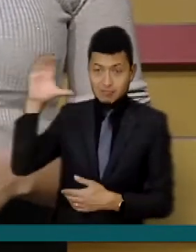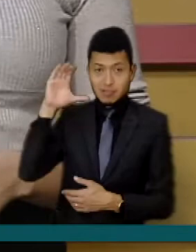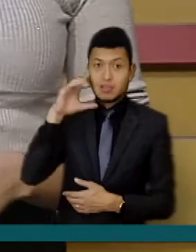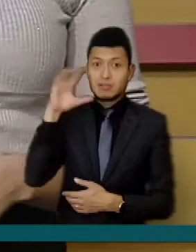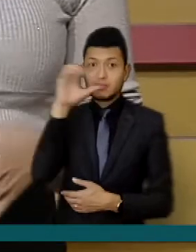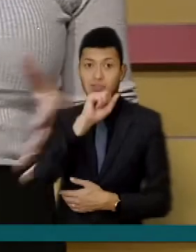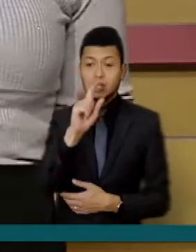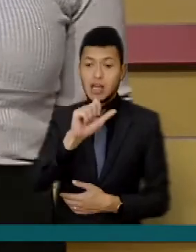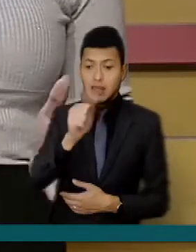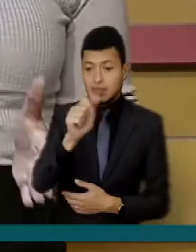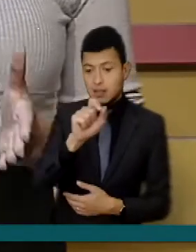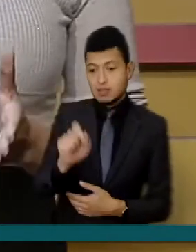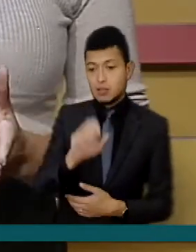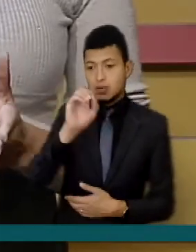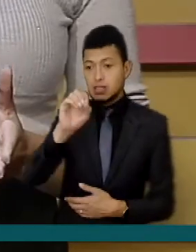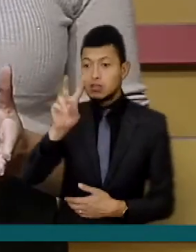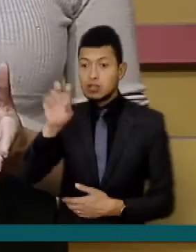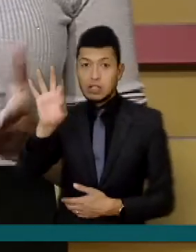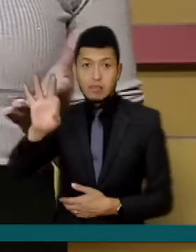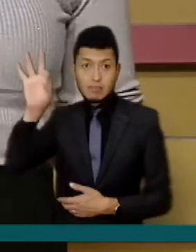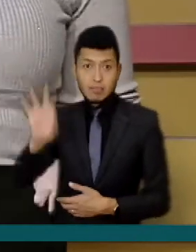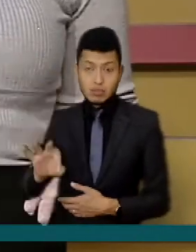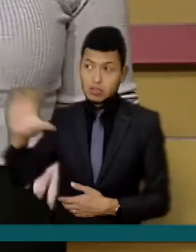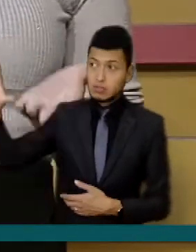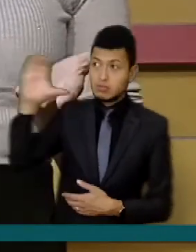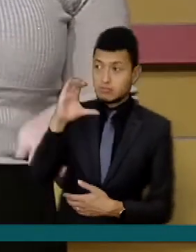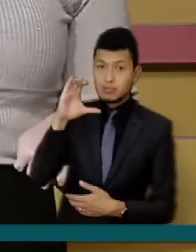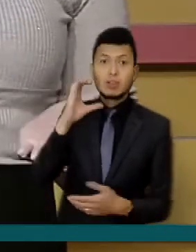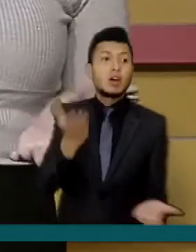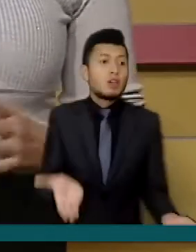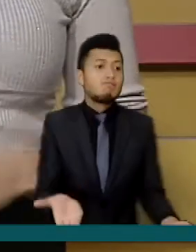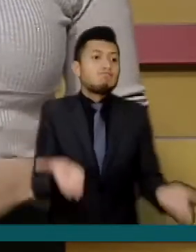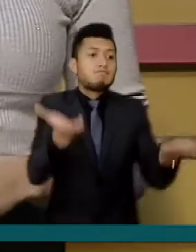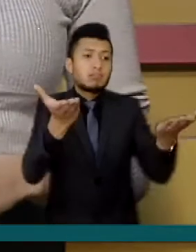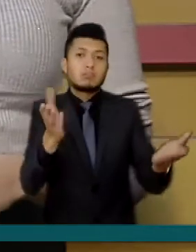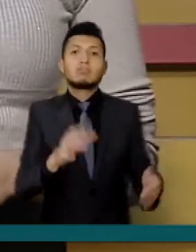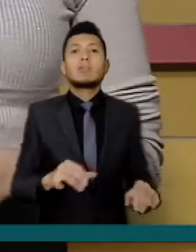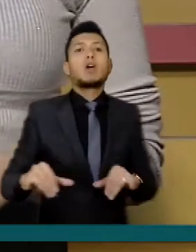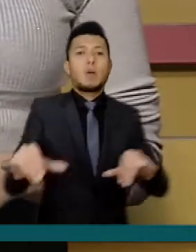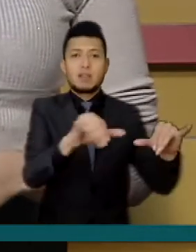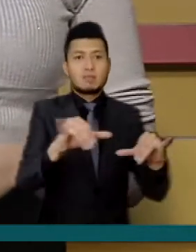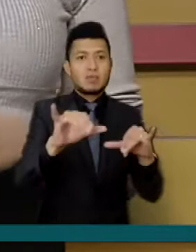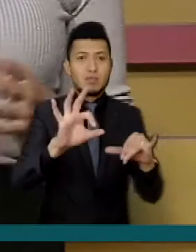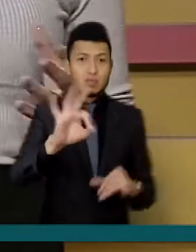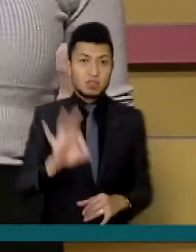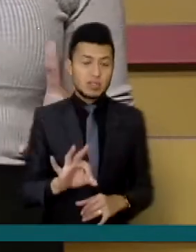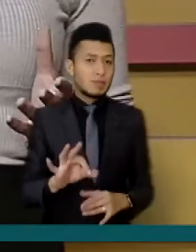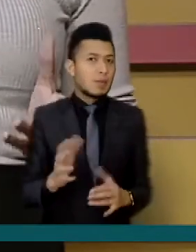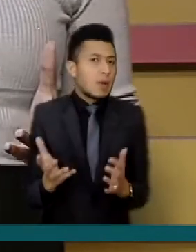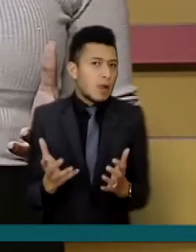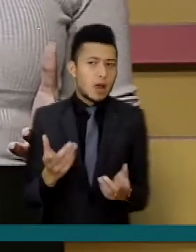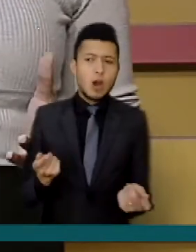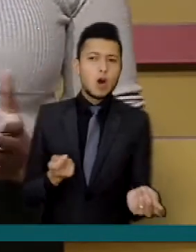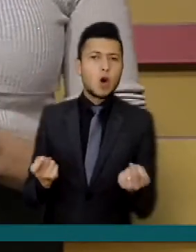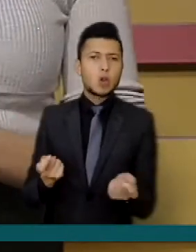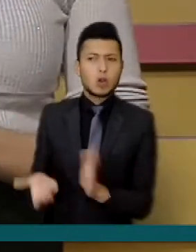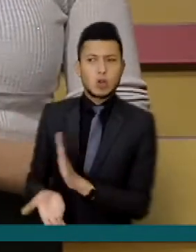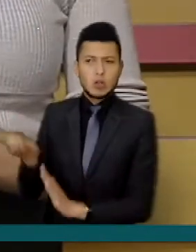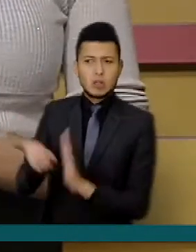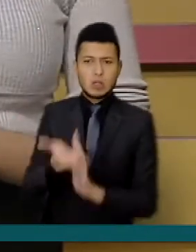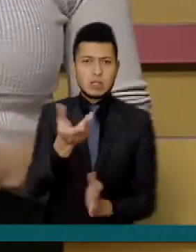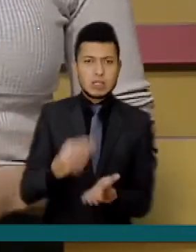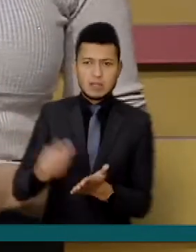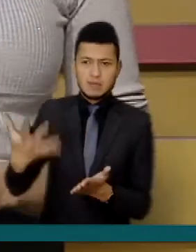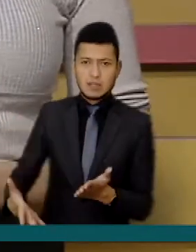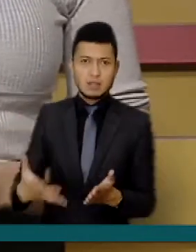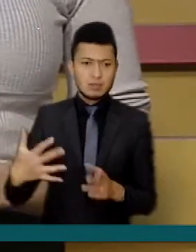al incrementarse un 10,07%, todo subiera en la misma proporción. Pero, ¿cómo se controla la inflación para que no